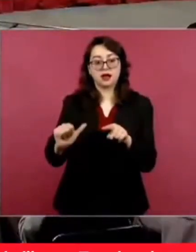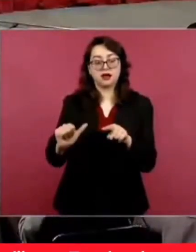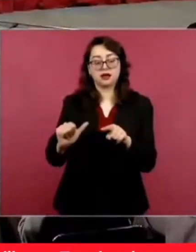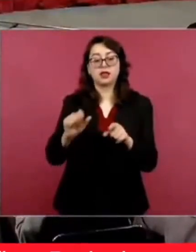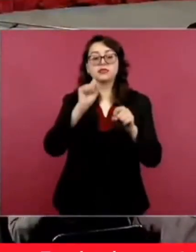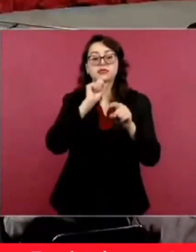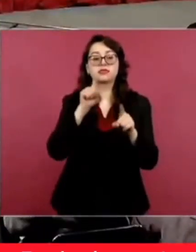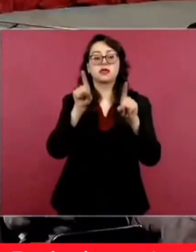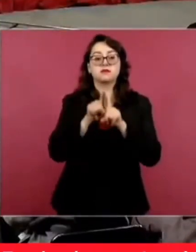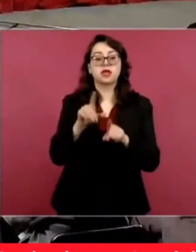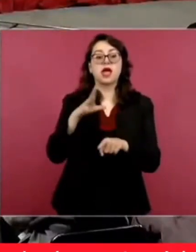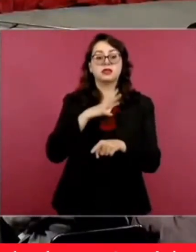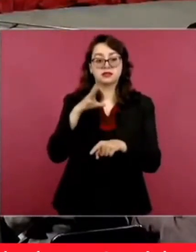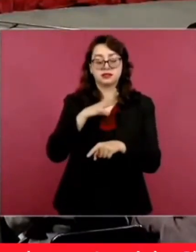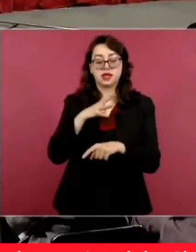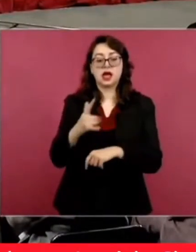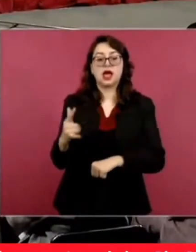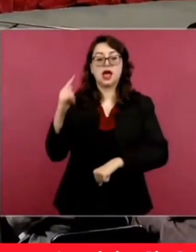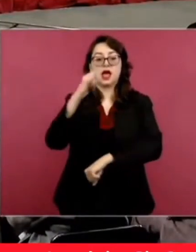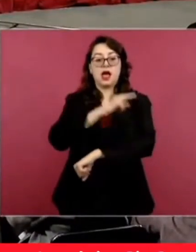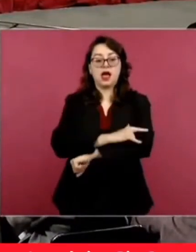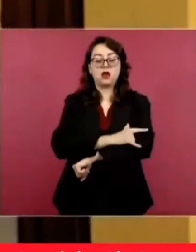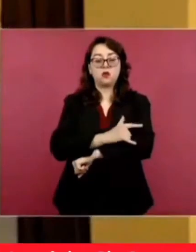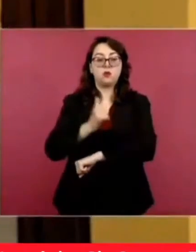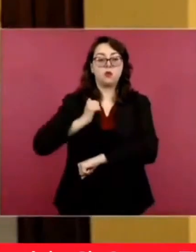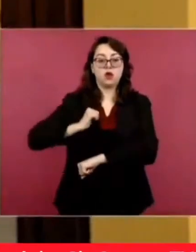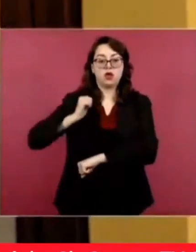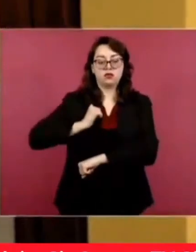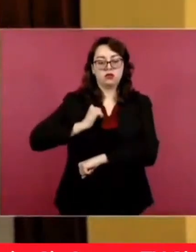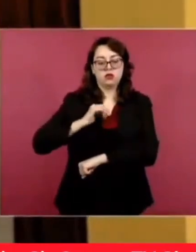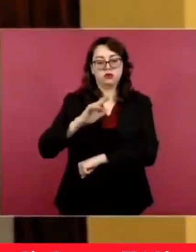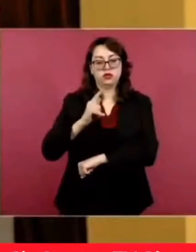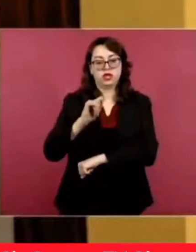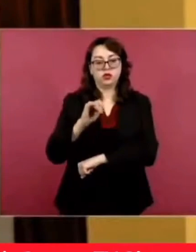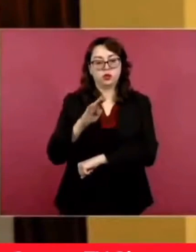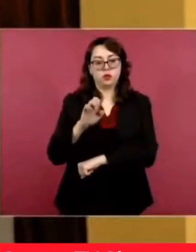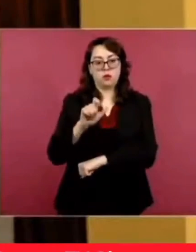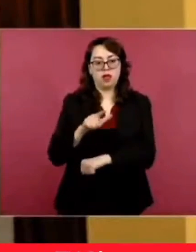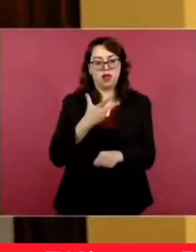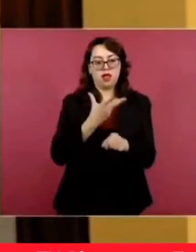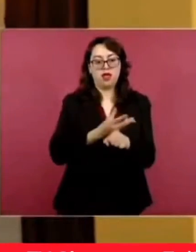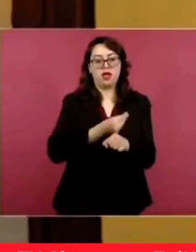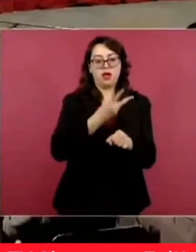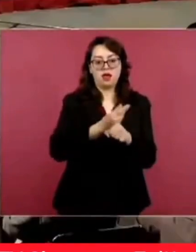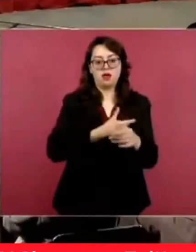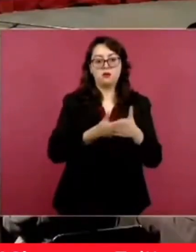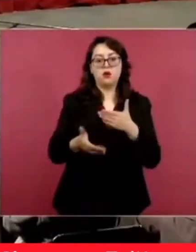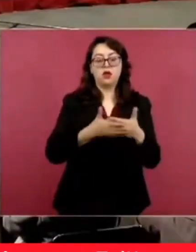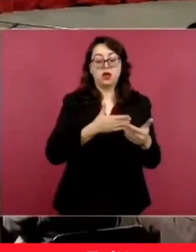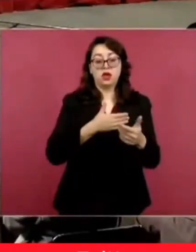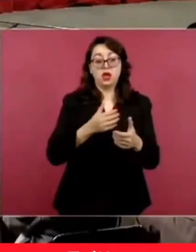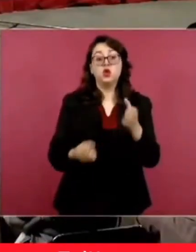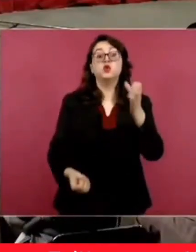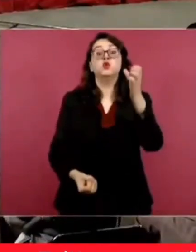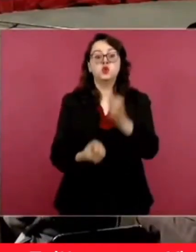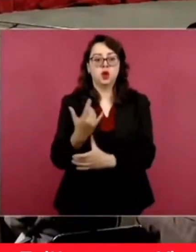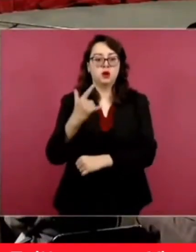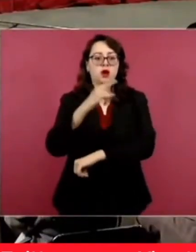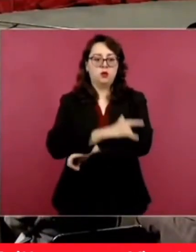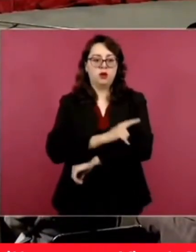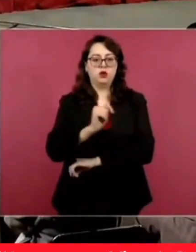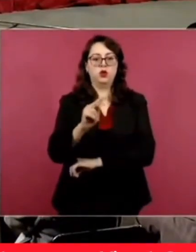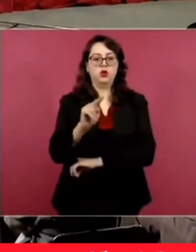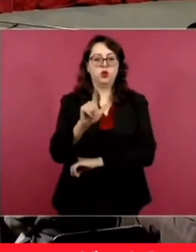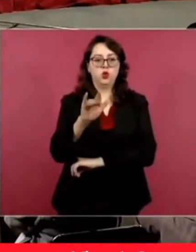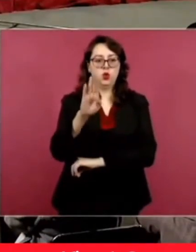la modernización del aeropuerto de Chetumal y la construcción del nuevo aeropuerto de Tulum. En la siguiente, por favor. Estamos construyendo, como parte